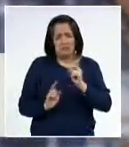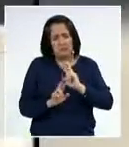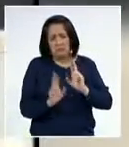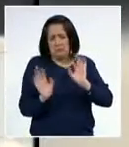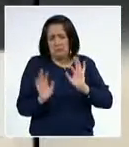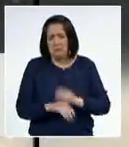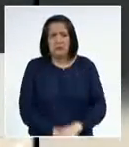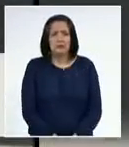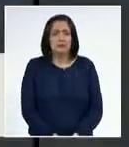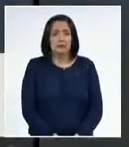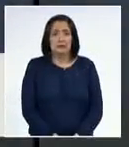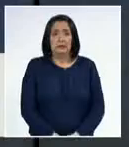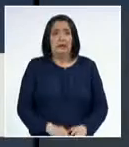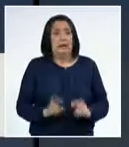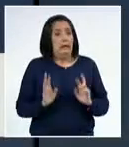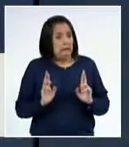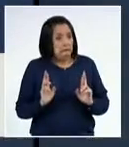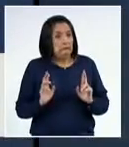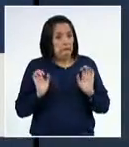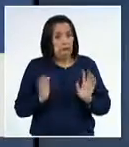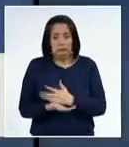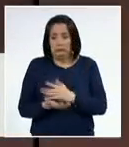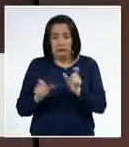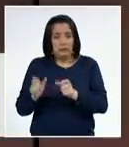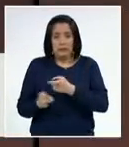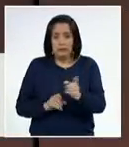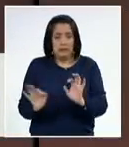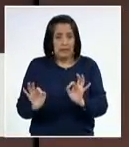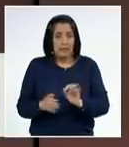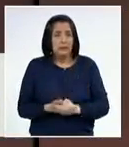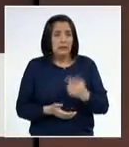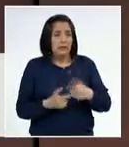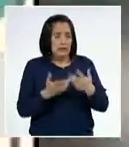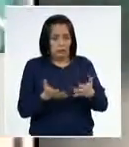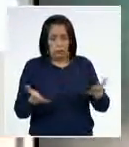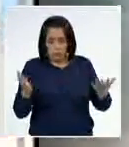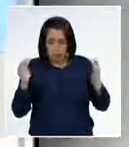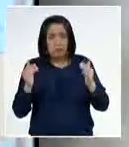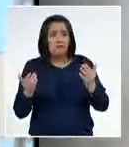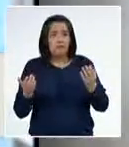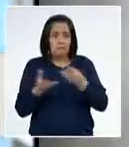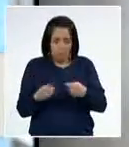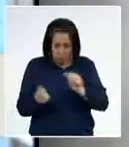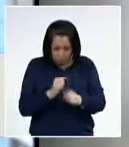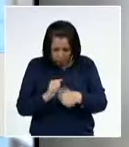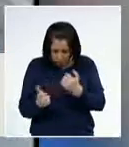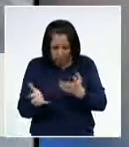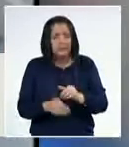mensajes. Afortunadamente, nadie resultó herido. La pérdida material asciende a más de 300